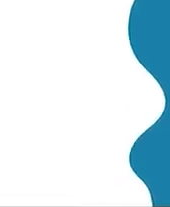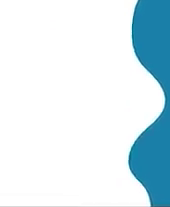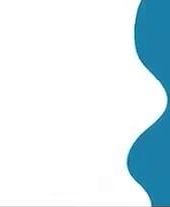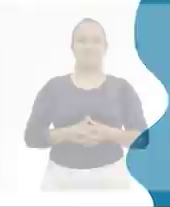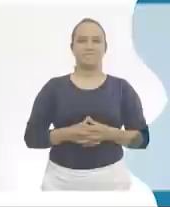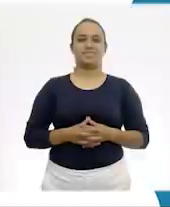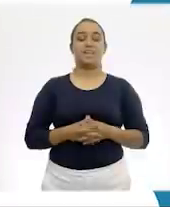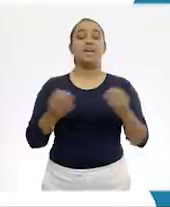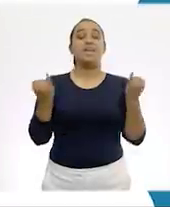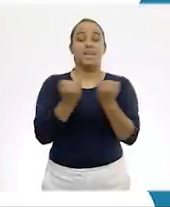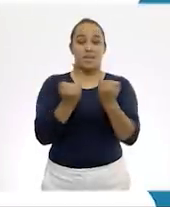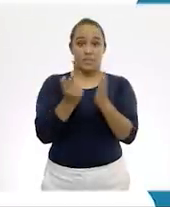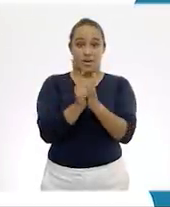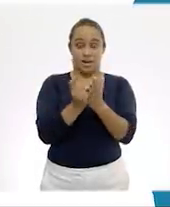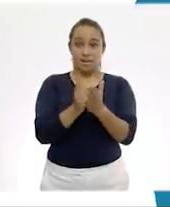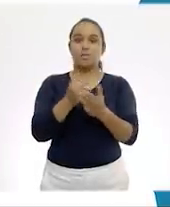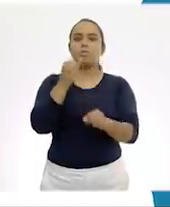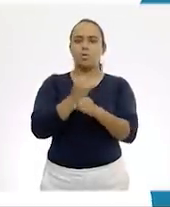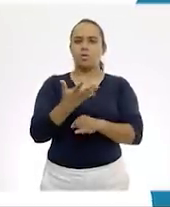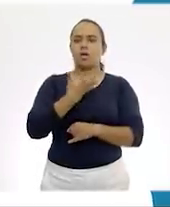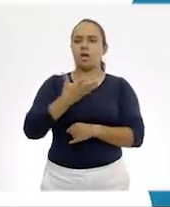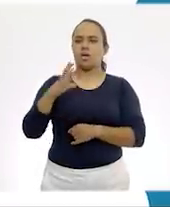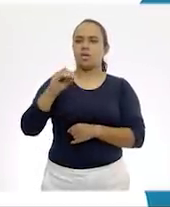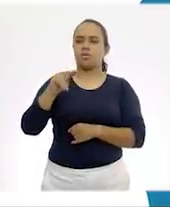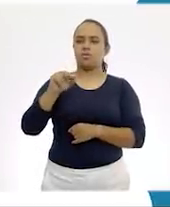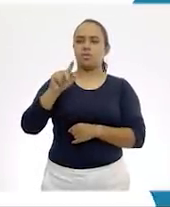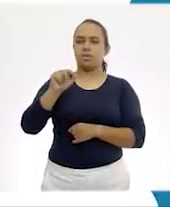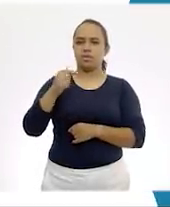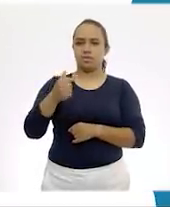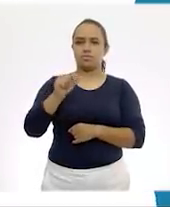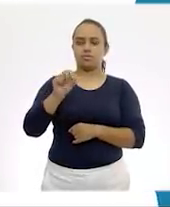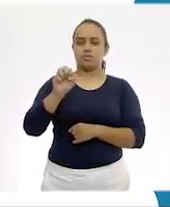También puedes encontrar los libros de texto en la página